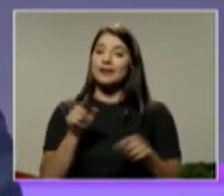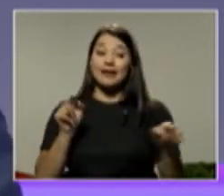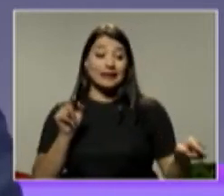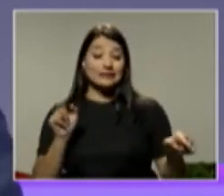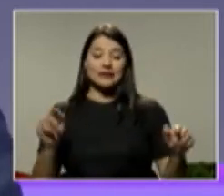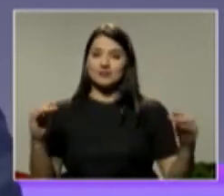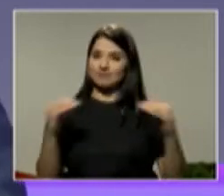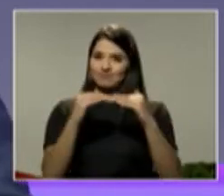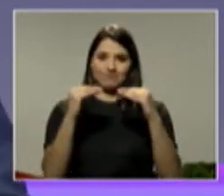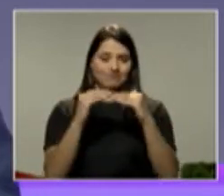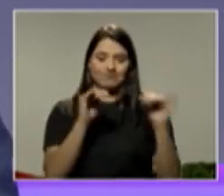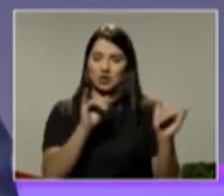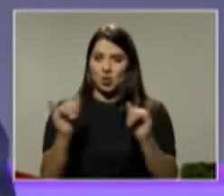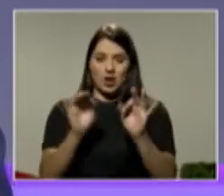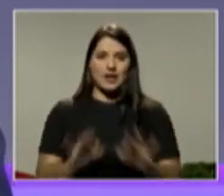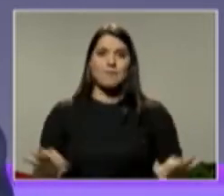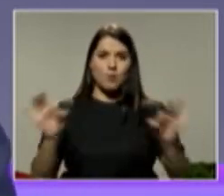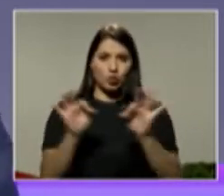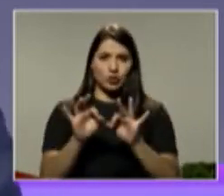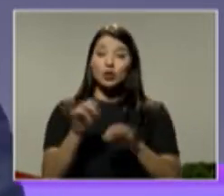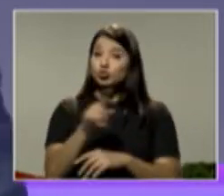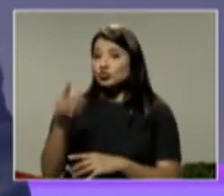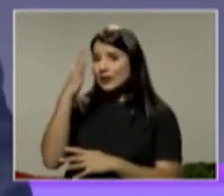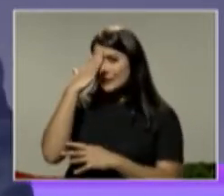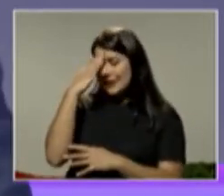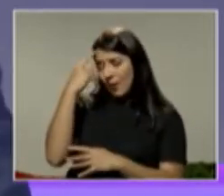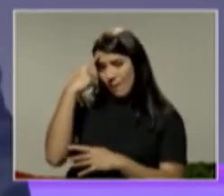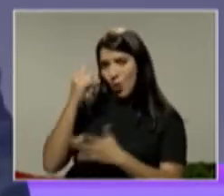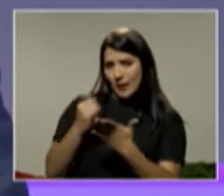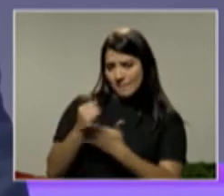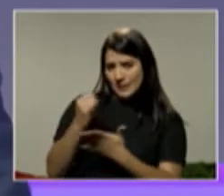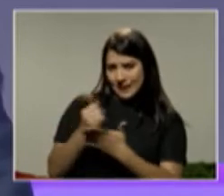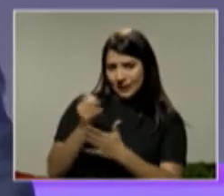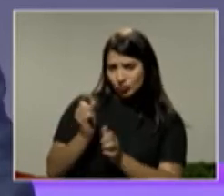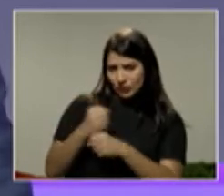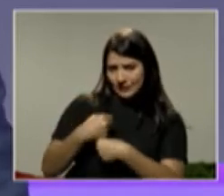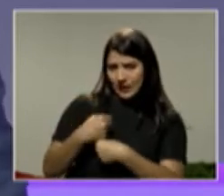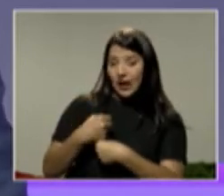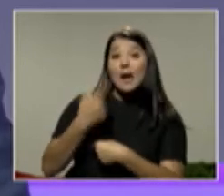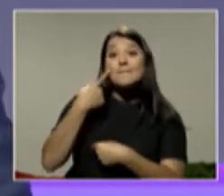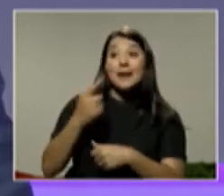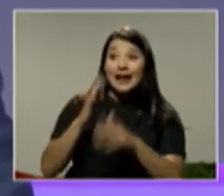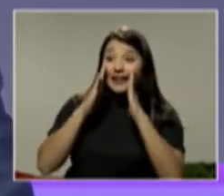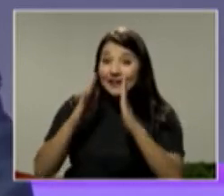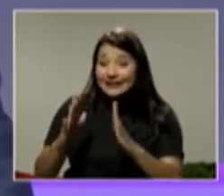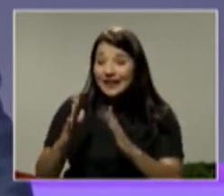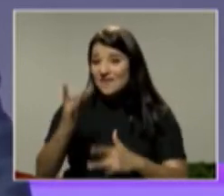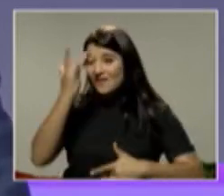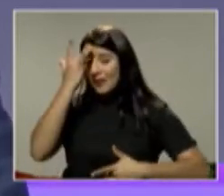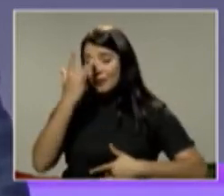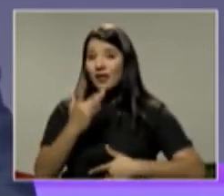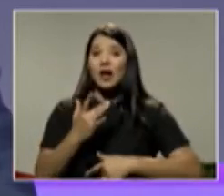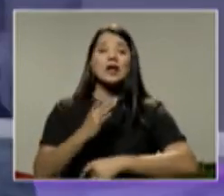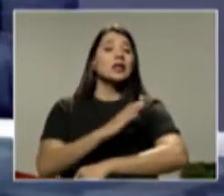relevante. Lo que se invierte, y ustedes lo saben por estudios que se han hecho, en atender enfermedades cardiovasculares,